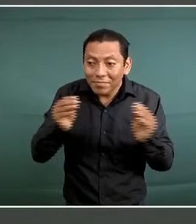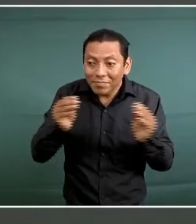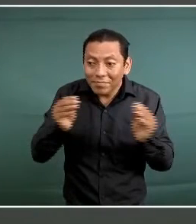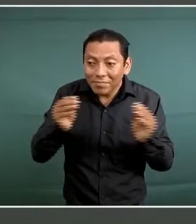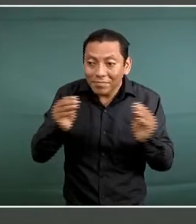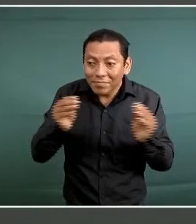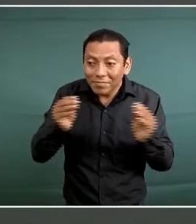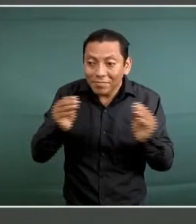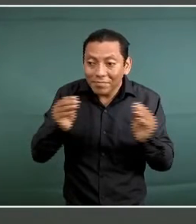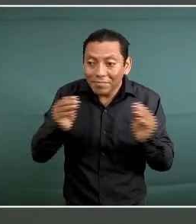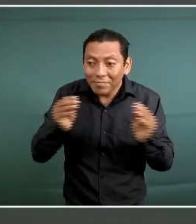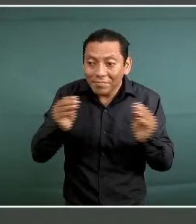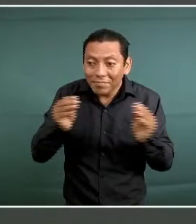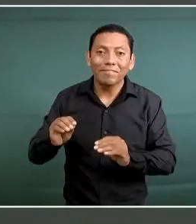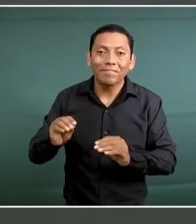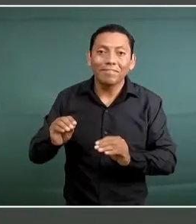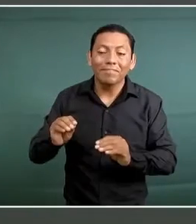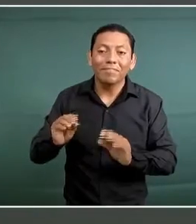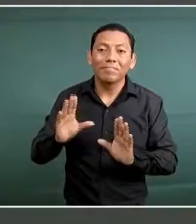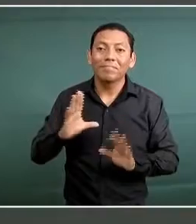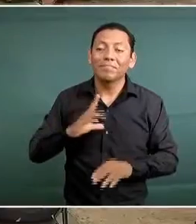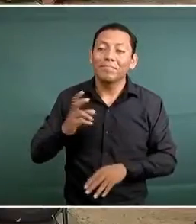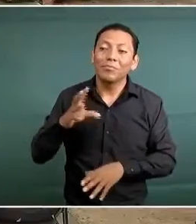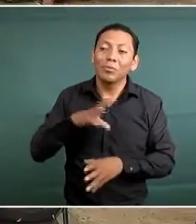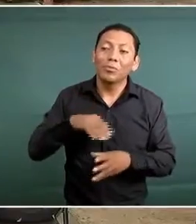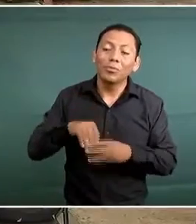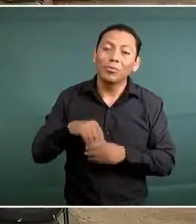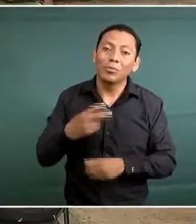que es donde arreglan todo esto